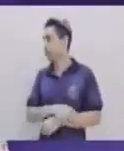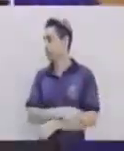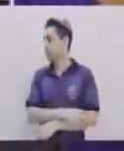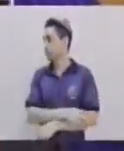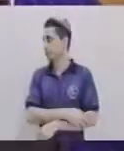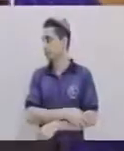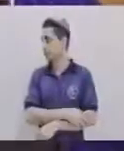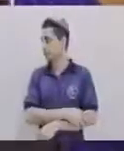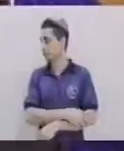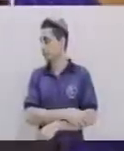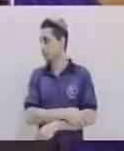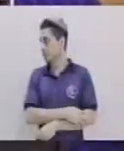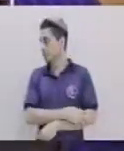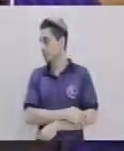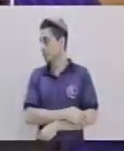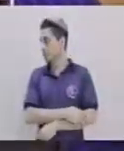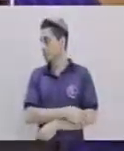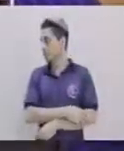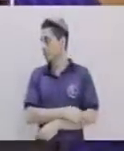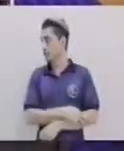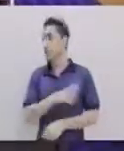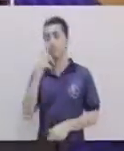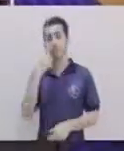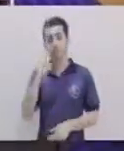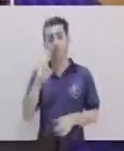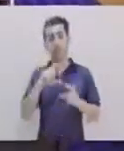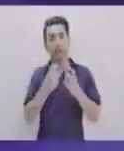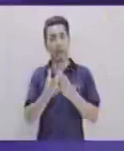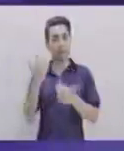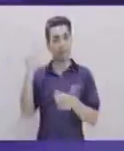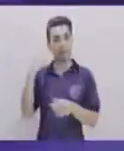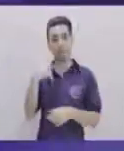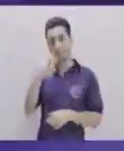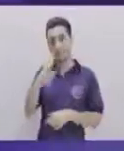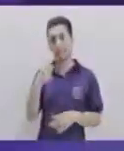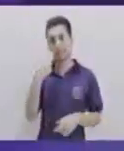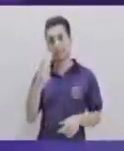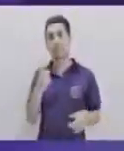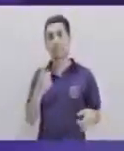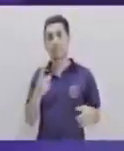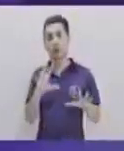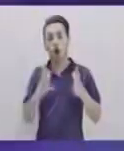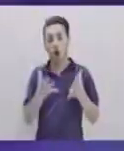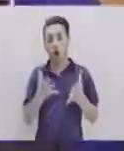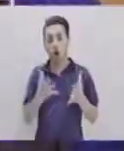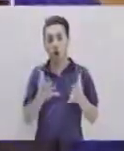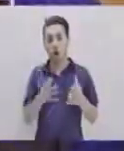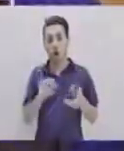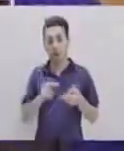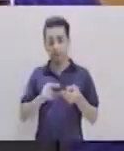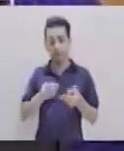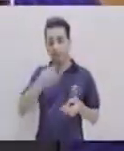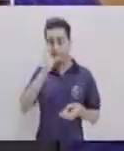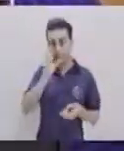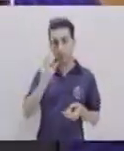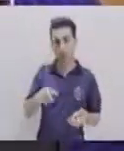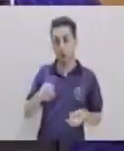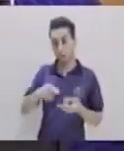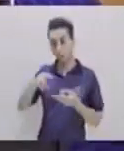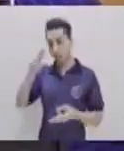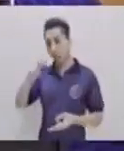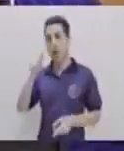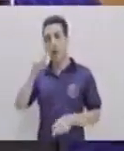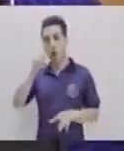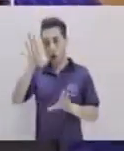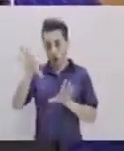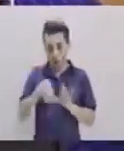con la clase de hoy. En la clase anterior habíamos visto la equivalencia entre vaso y botella. Hoy vamos a agregar un